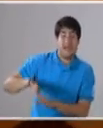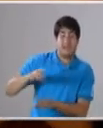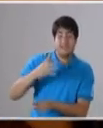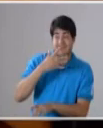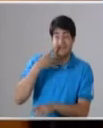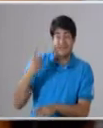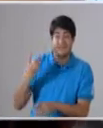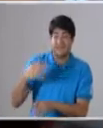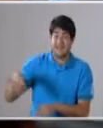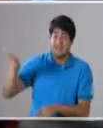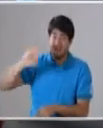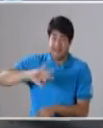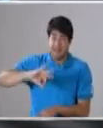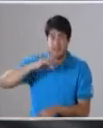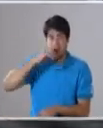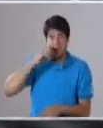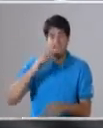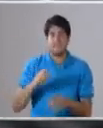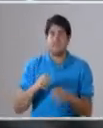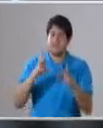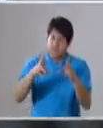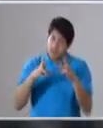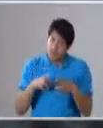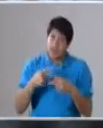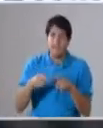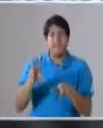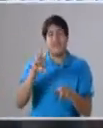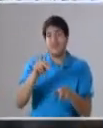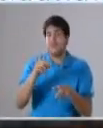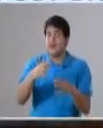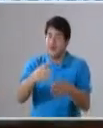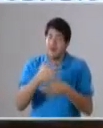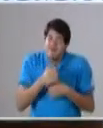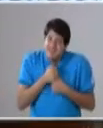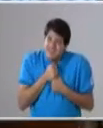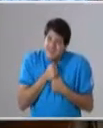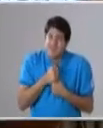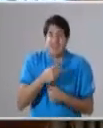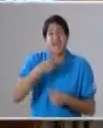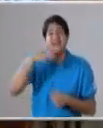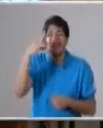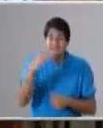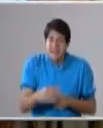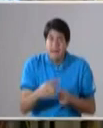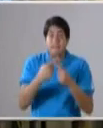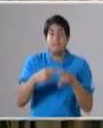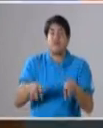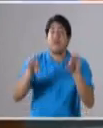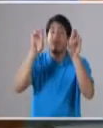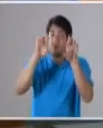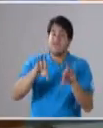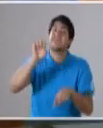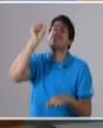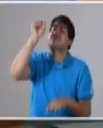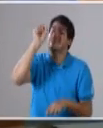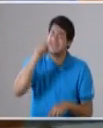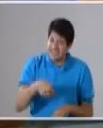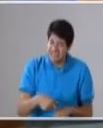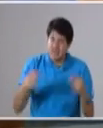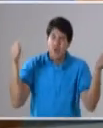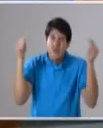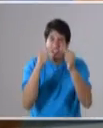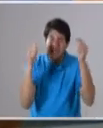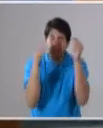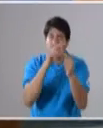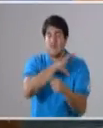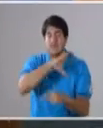Entonces no se oponen, lo reciben, pero no tienen la verdad. Entonces, pero los que sí se oponen, y